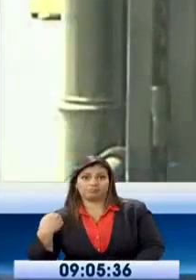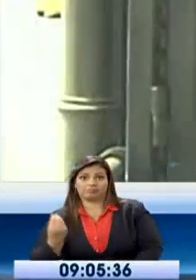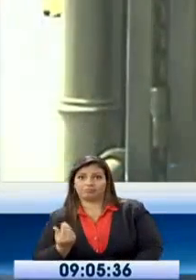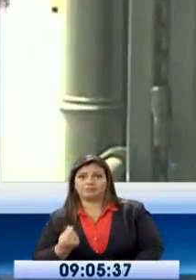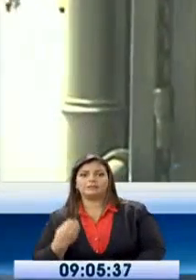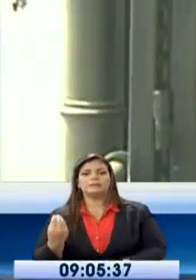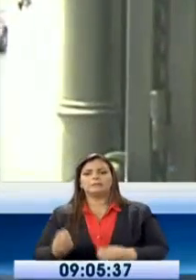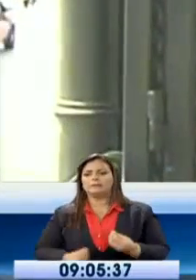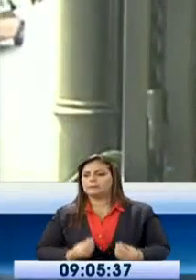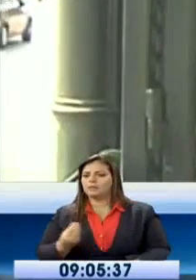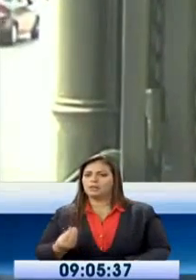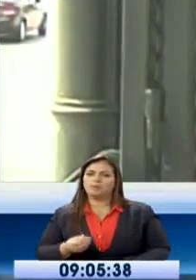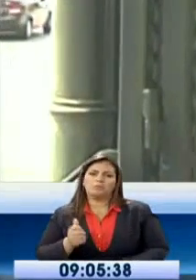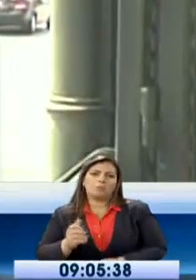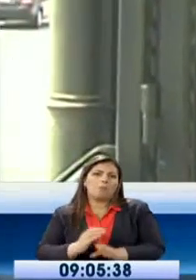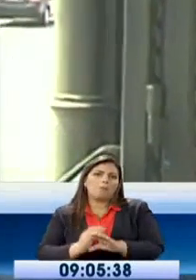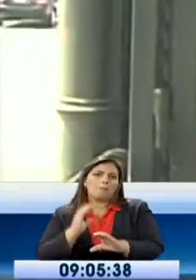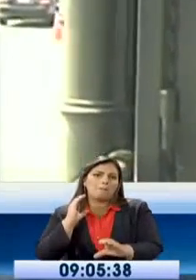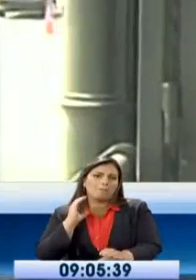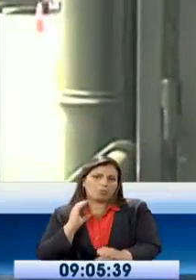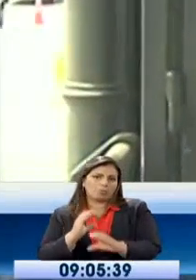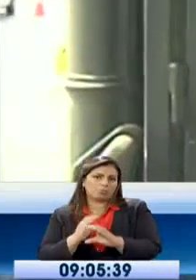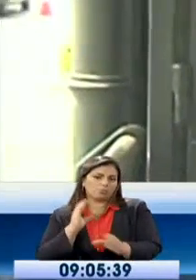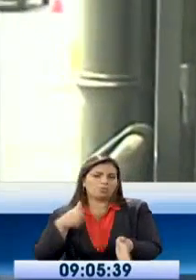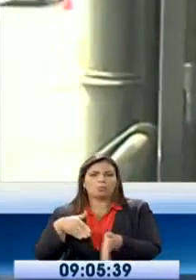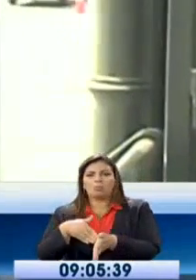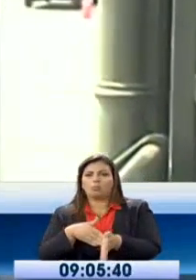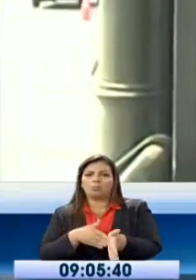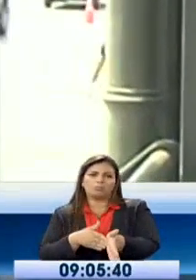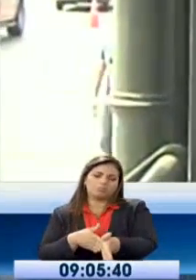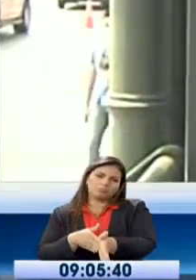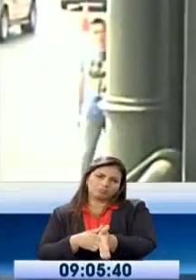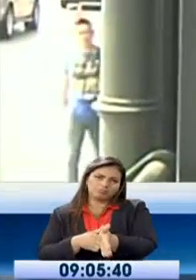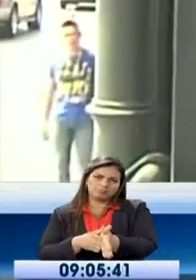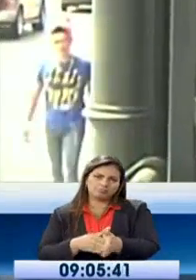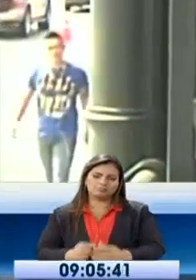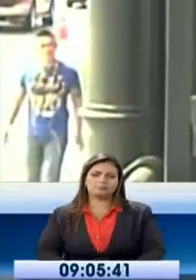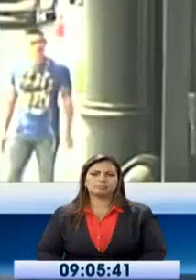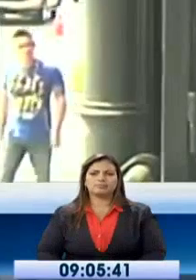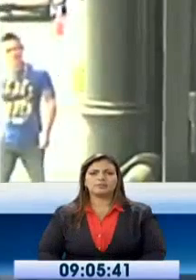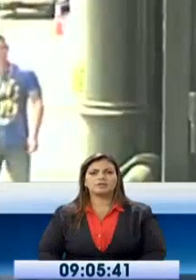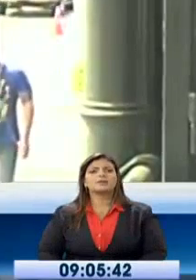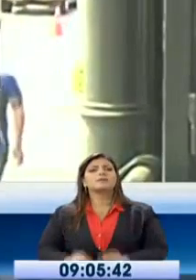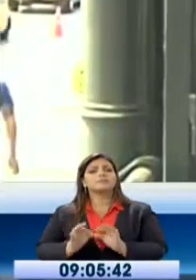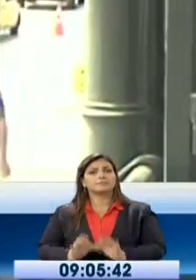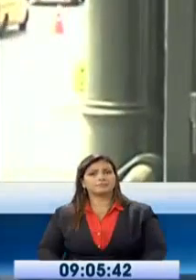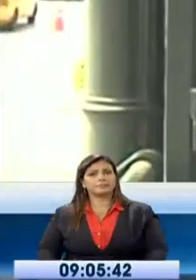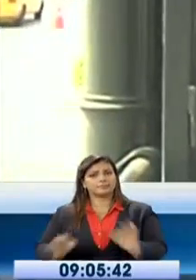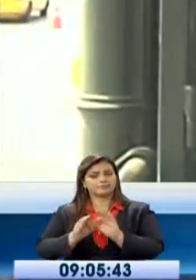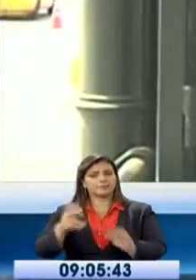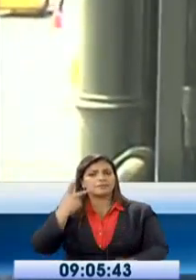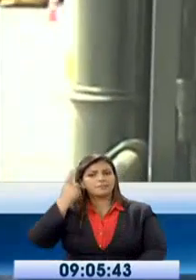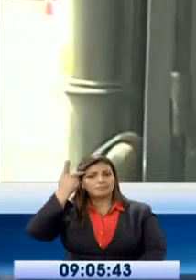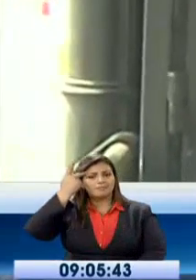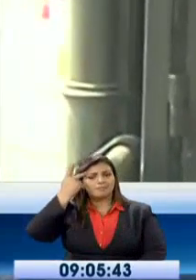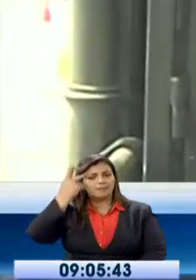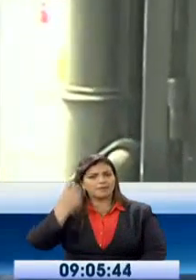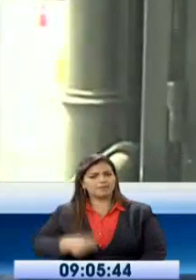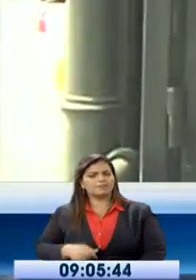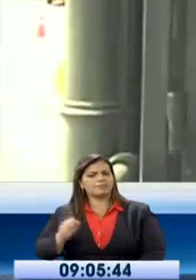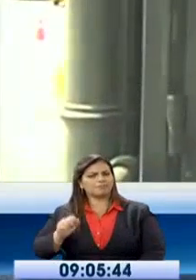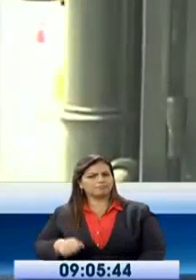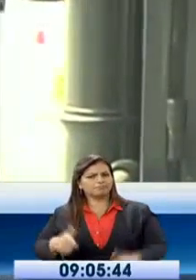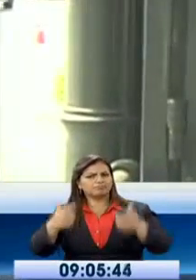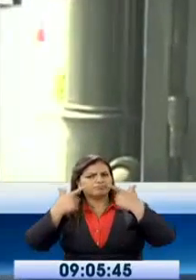casa. Más control y más disciplina es lo que están respondiendo los pasajeros de los usuarios de la